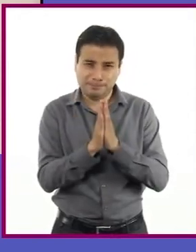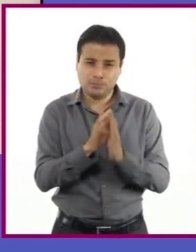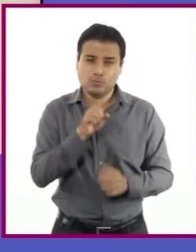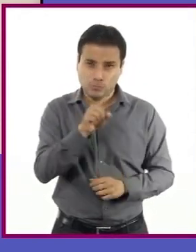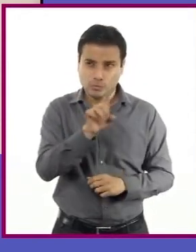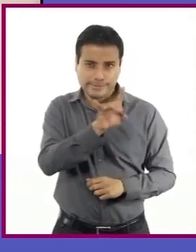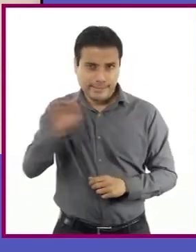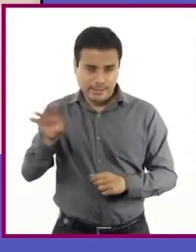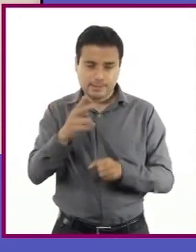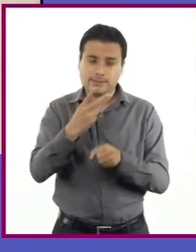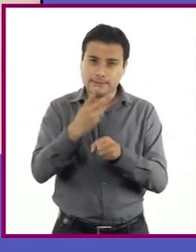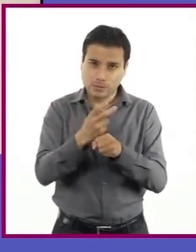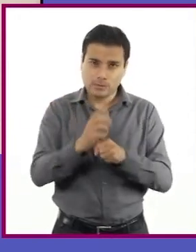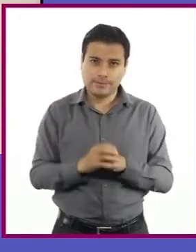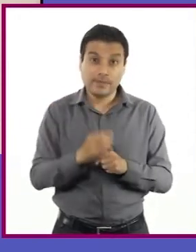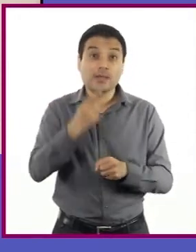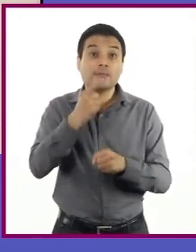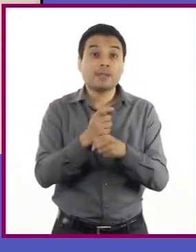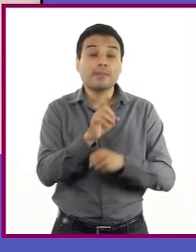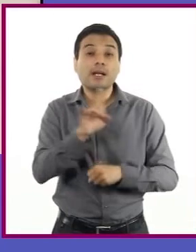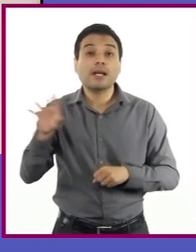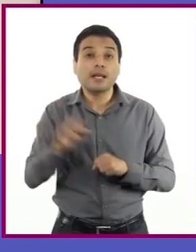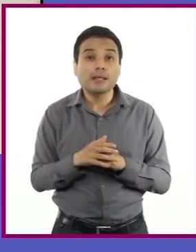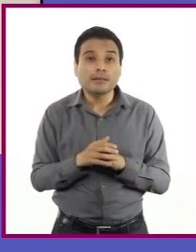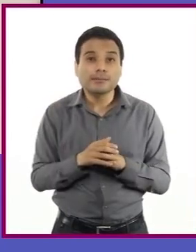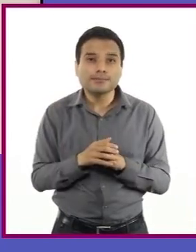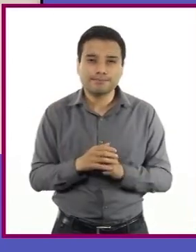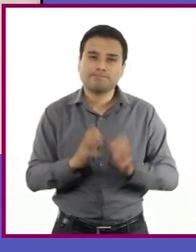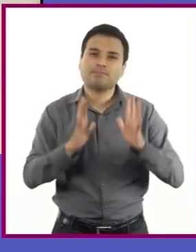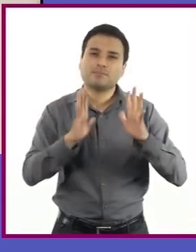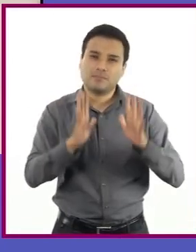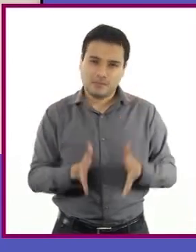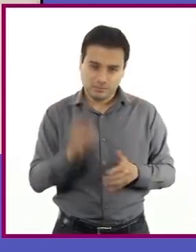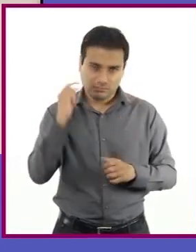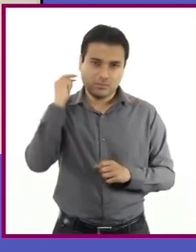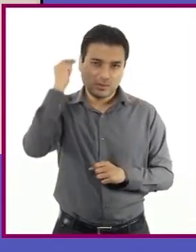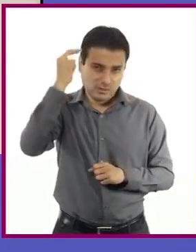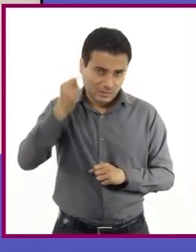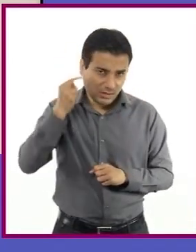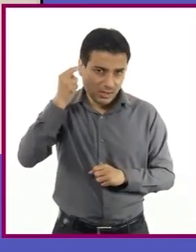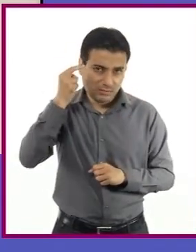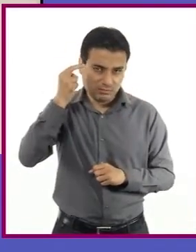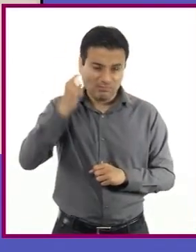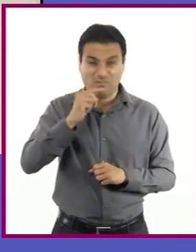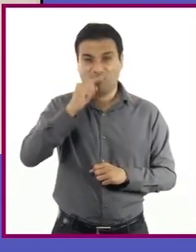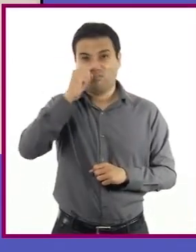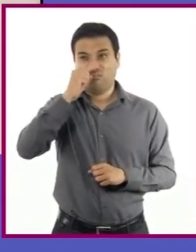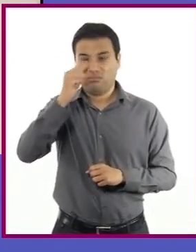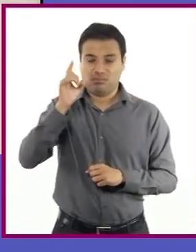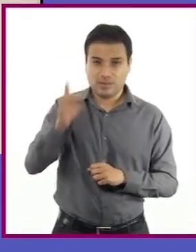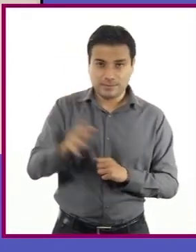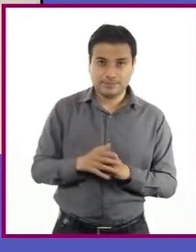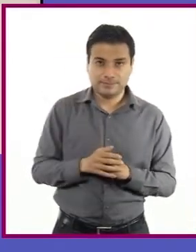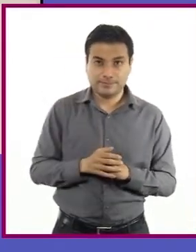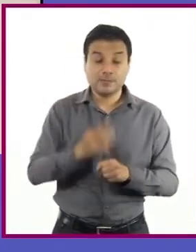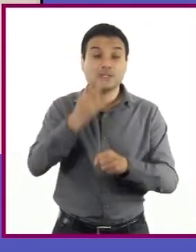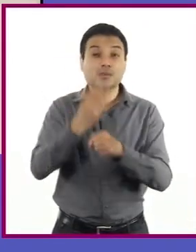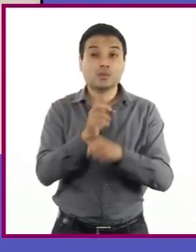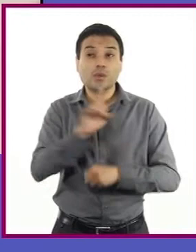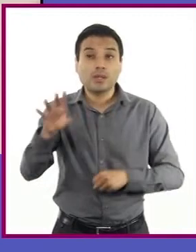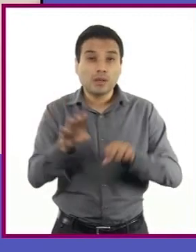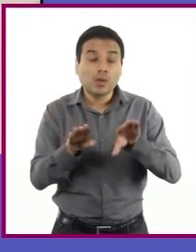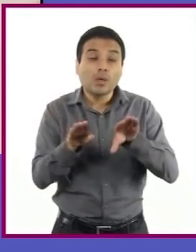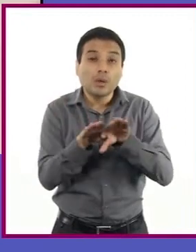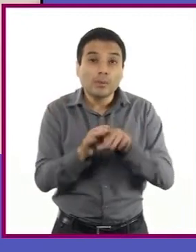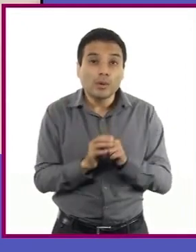victoria. La primera, vencer a la usurpación, es soberbia. La segunda, perdonar al